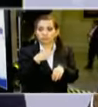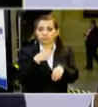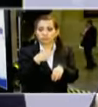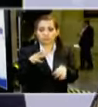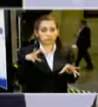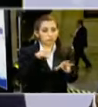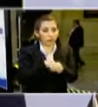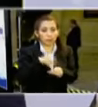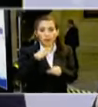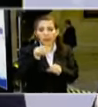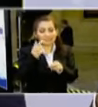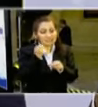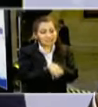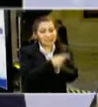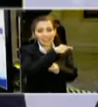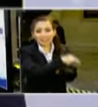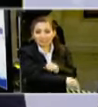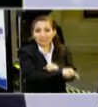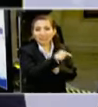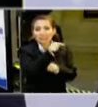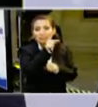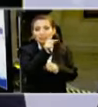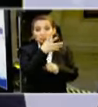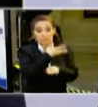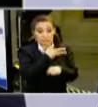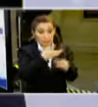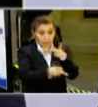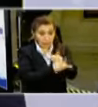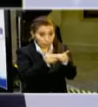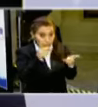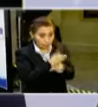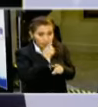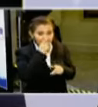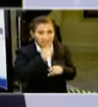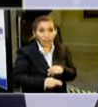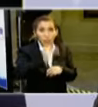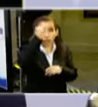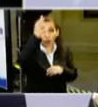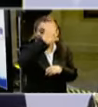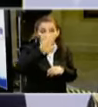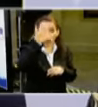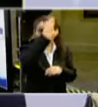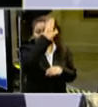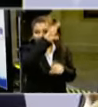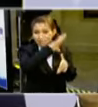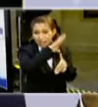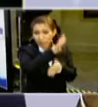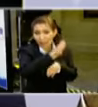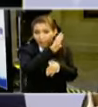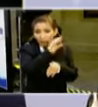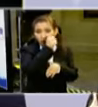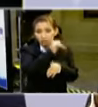integradas, en el sentido de que el producto que tiene como origen Norteamérica sea presentado como tal.